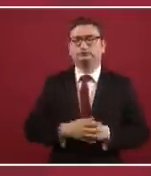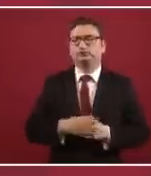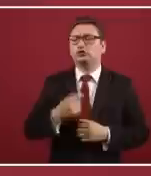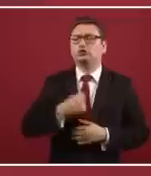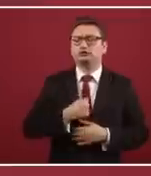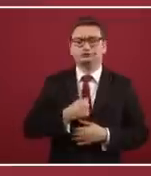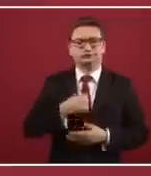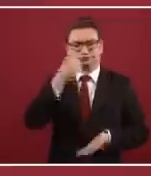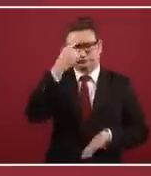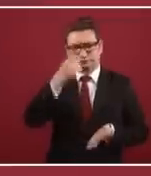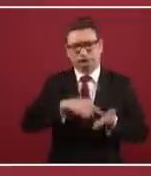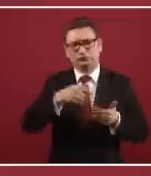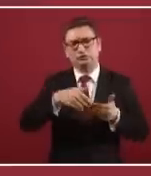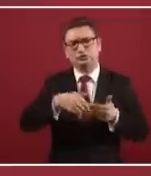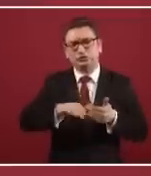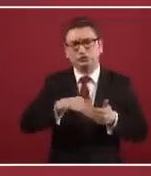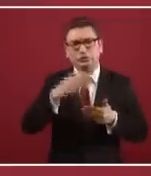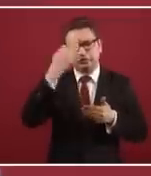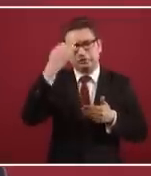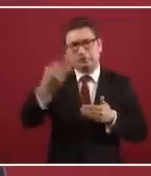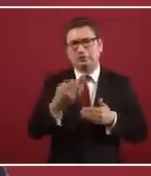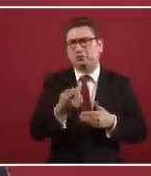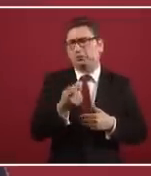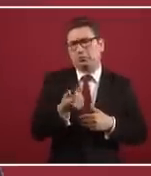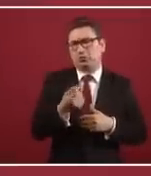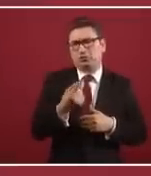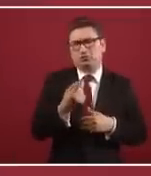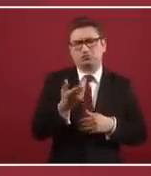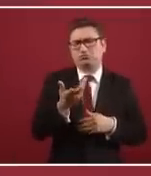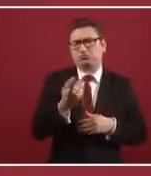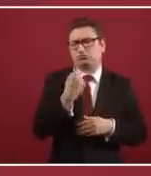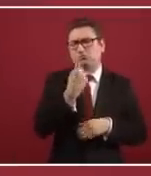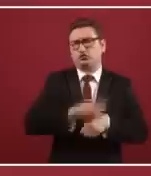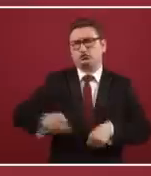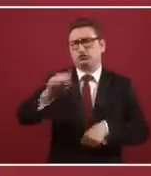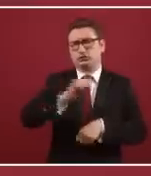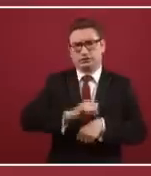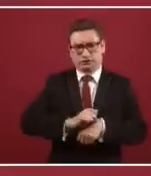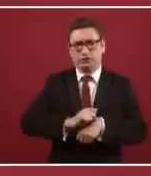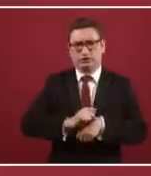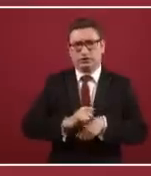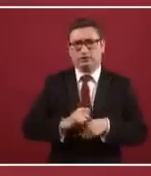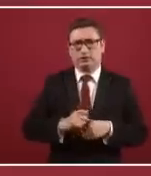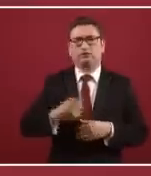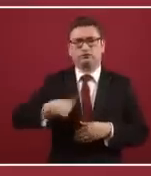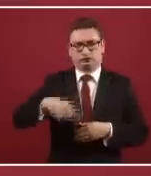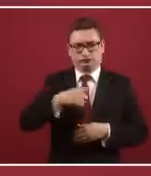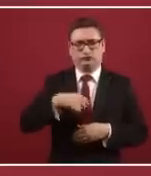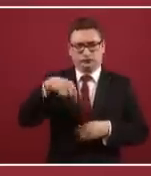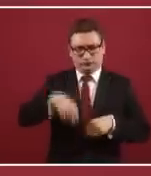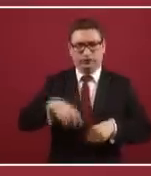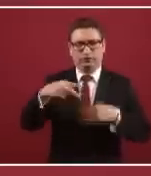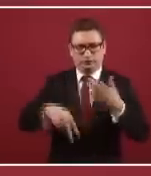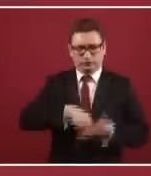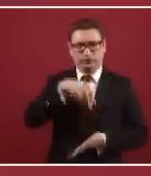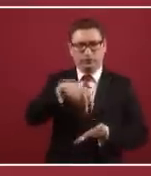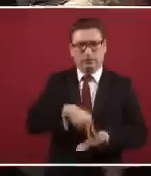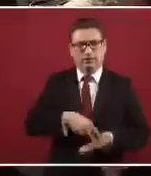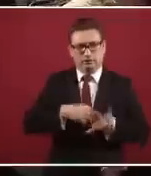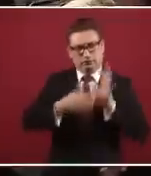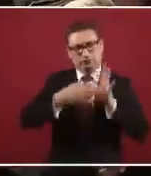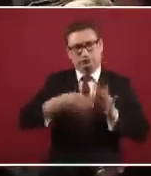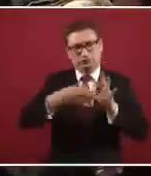en poco tiempo, en una semana, vamos aquí a presentarles